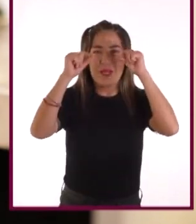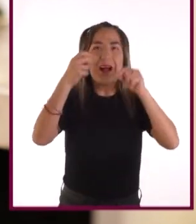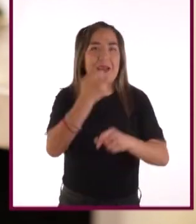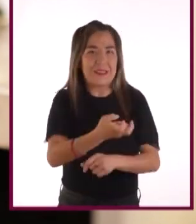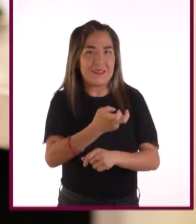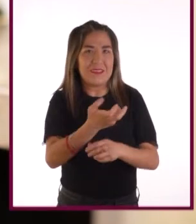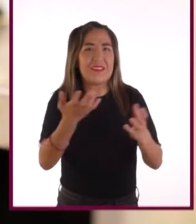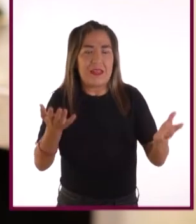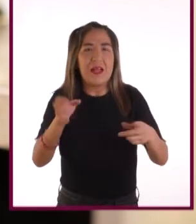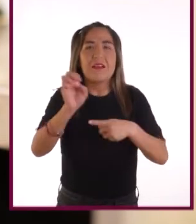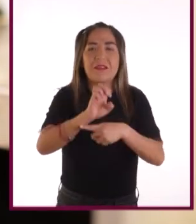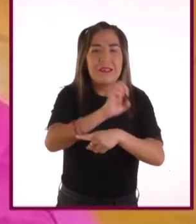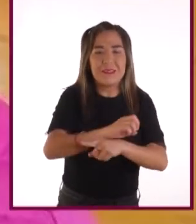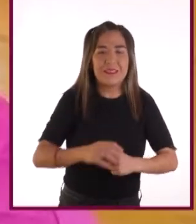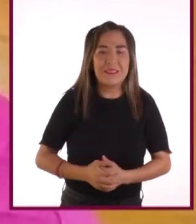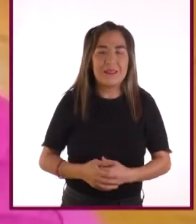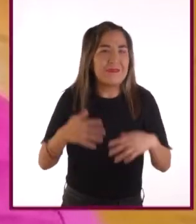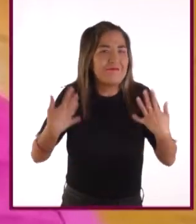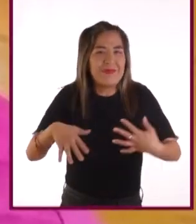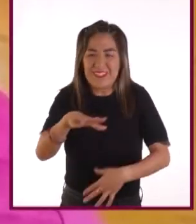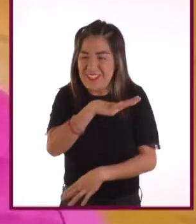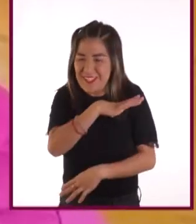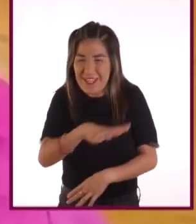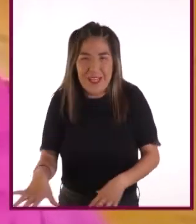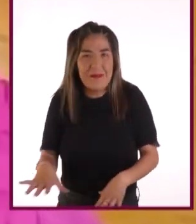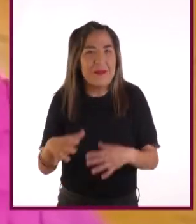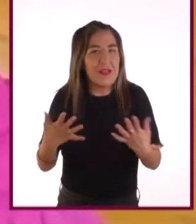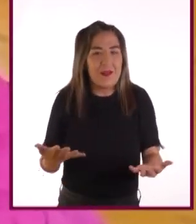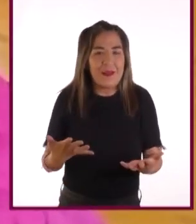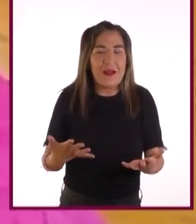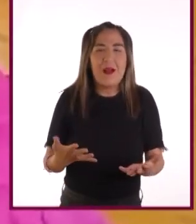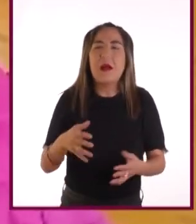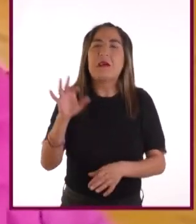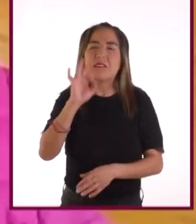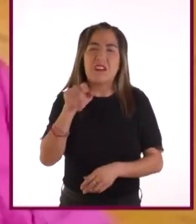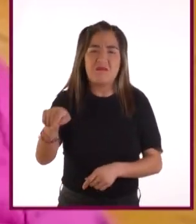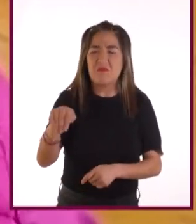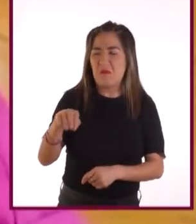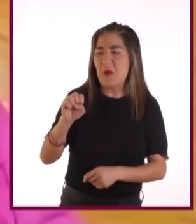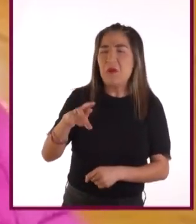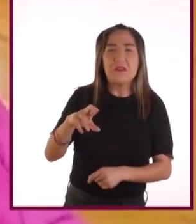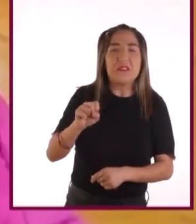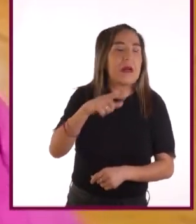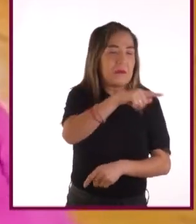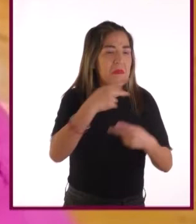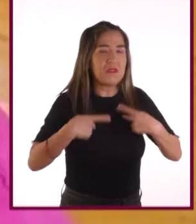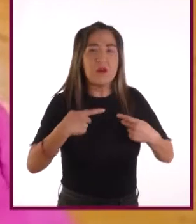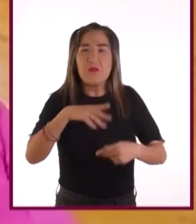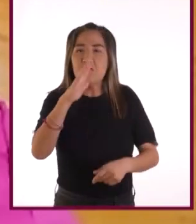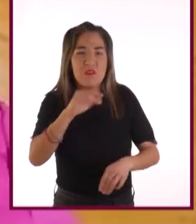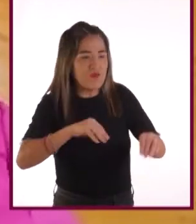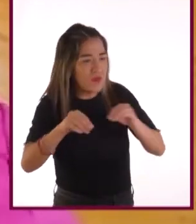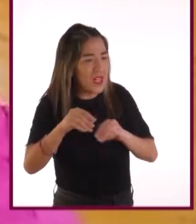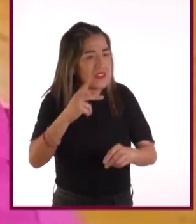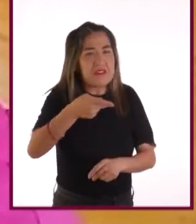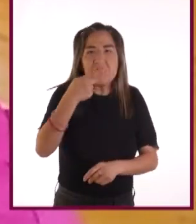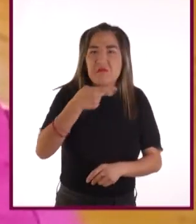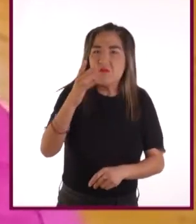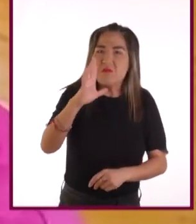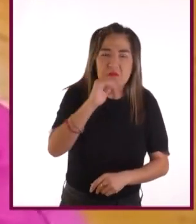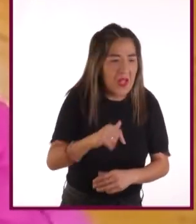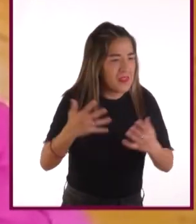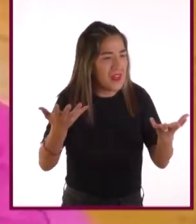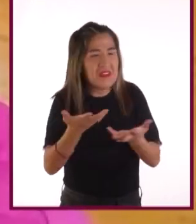sus ojos, ¿no? Entonces es como increíble decir, bueno, uno pensaría ya no se pueden comunicar, no se pueden mover, no pueden hablar, no